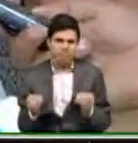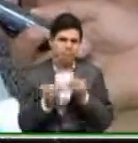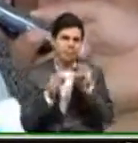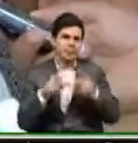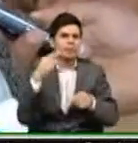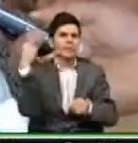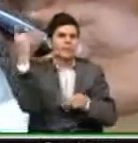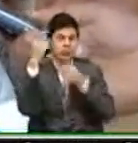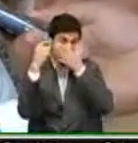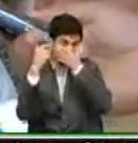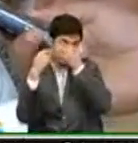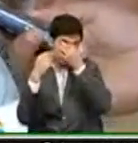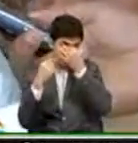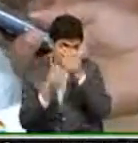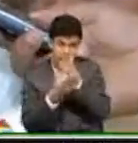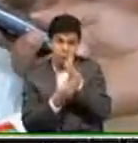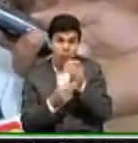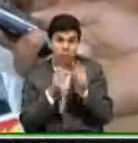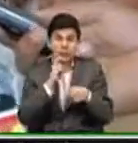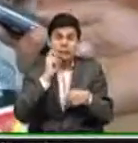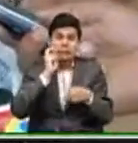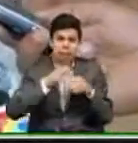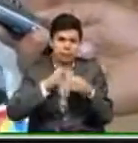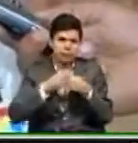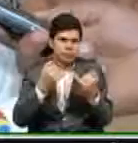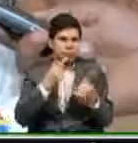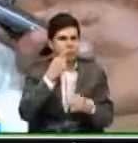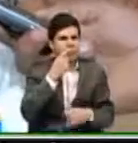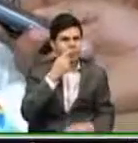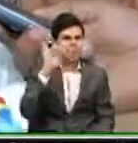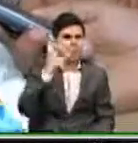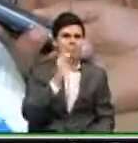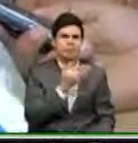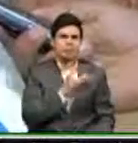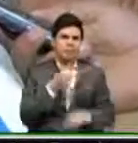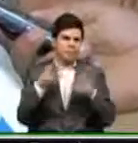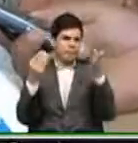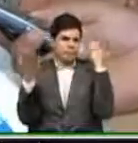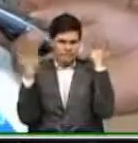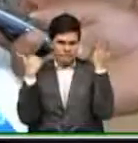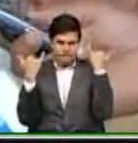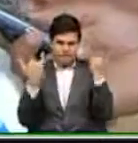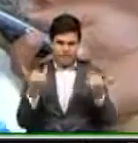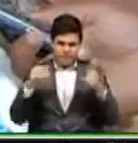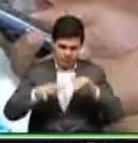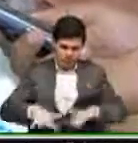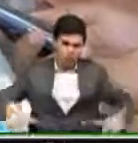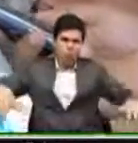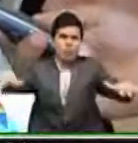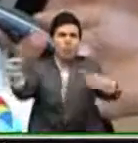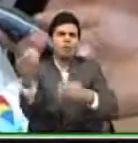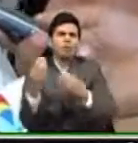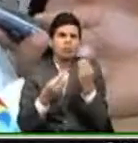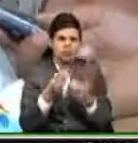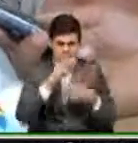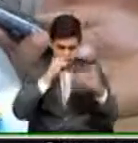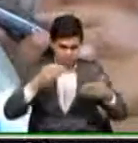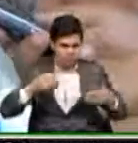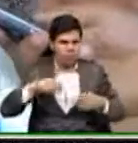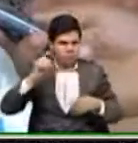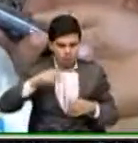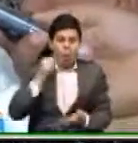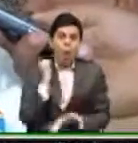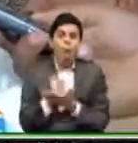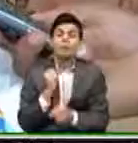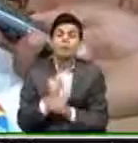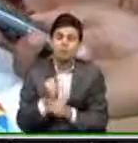las principales causas, hace que los padres y nuestros campesinos en el campo se vean obligados a que sus niños tengan que trabajar, porque